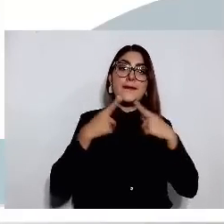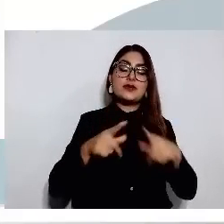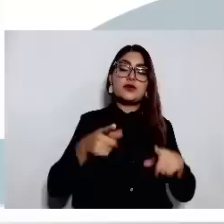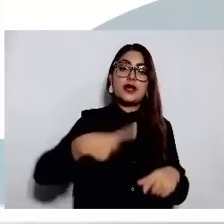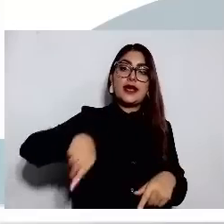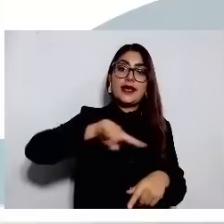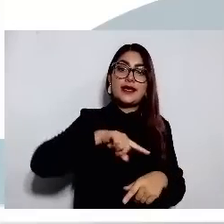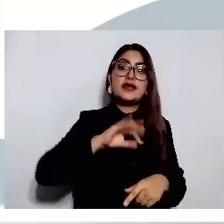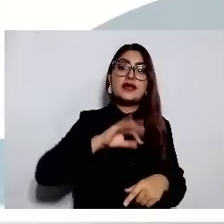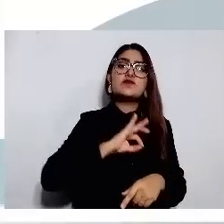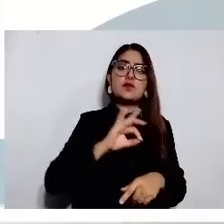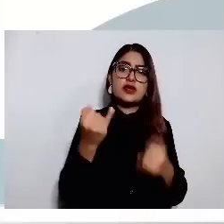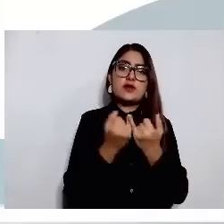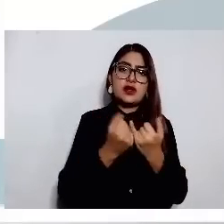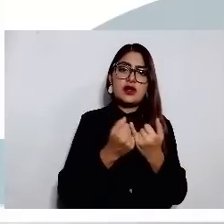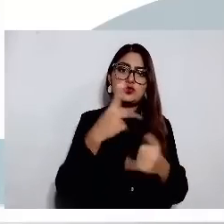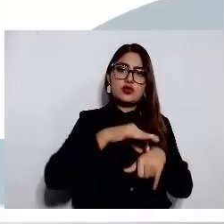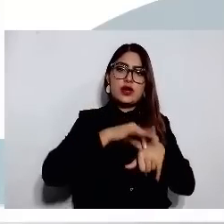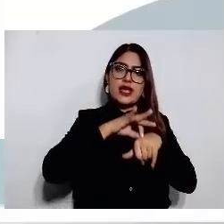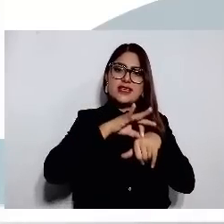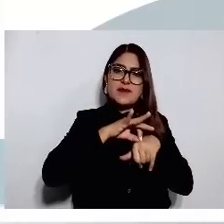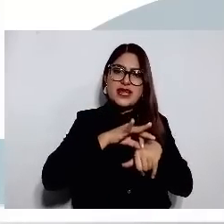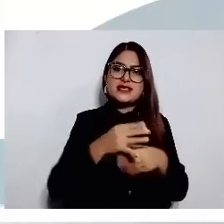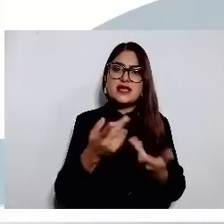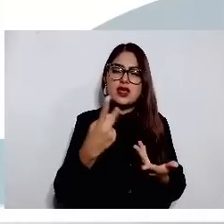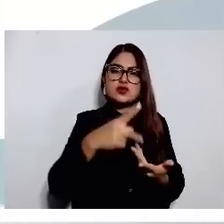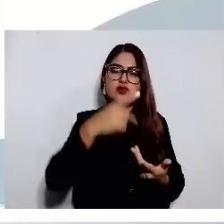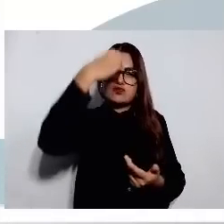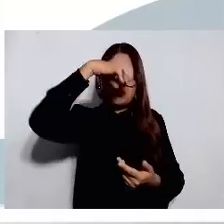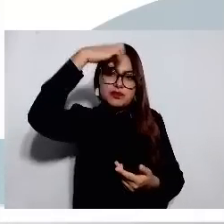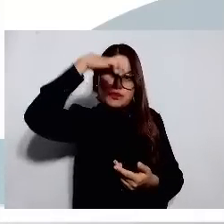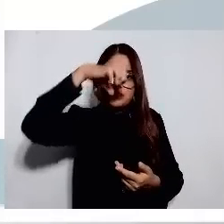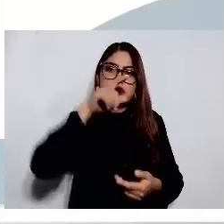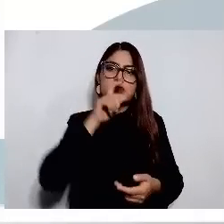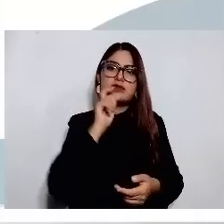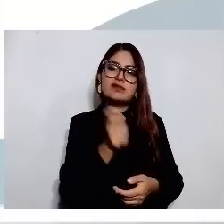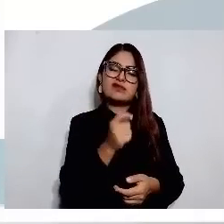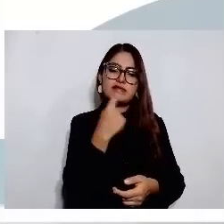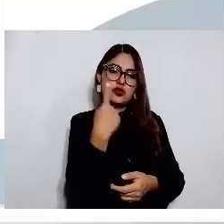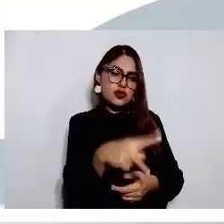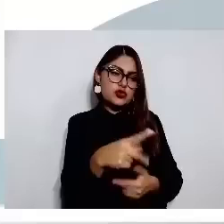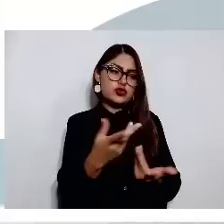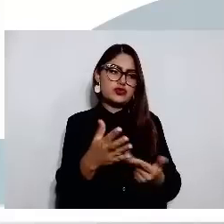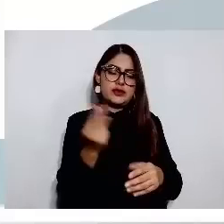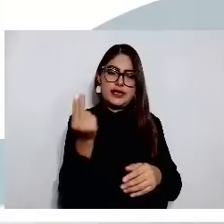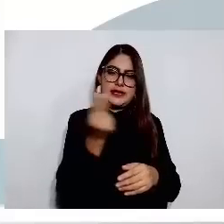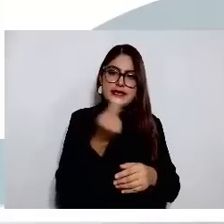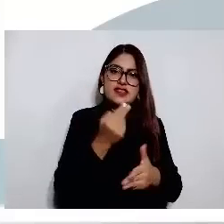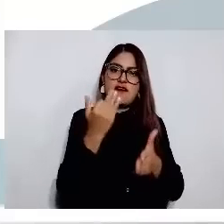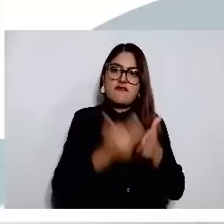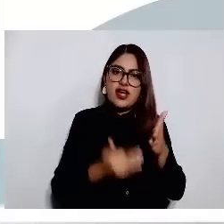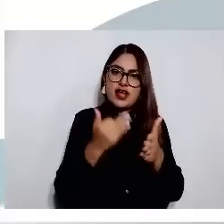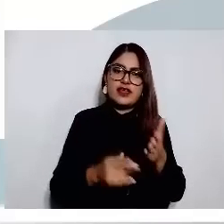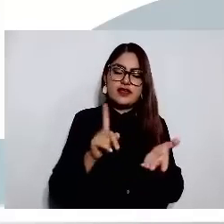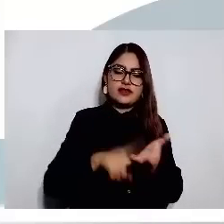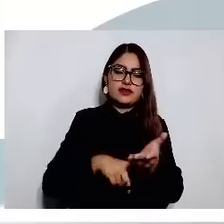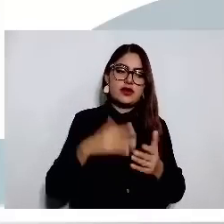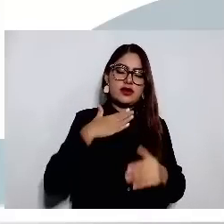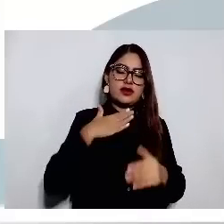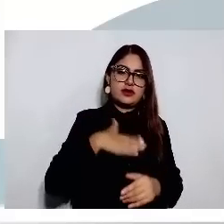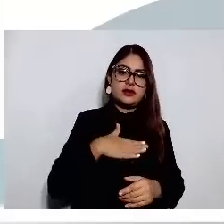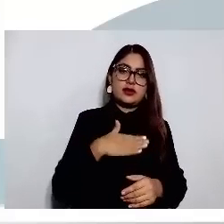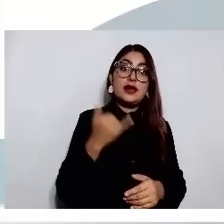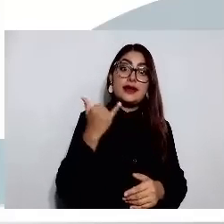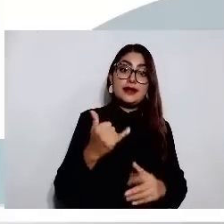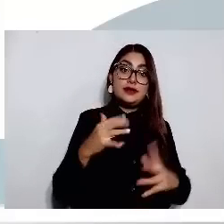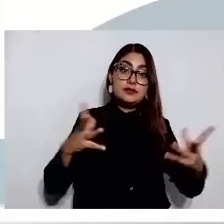desde su experiencia como expertas de eso que están viviendo y necesitan en la justicia. Y la co-creación, que es algo que nosotros hemos hecho muchísimo